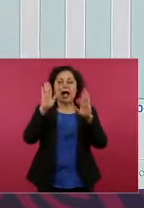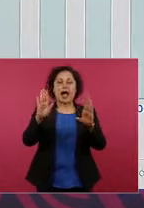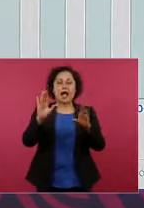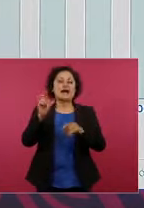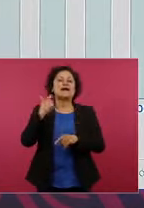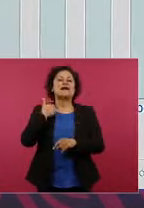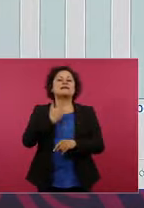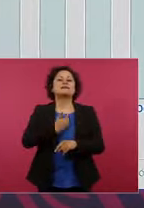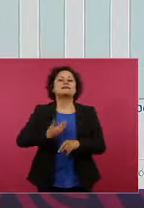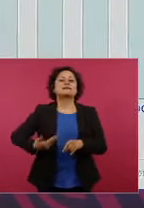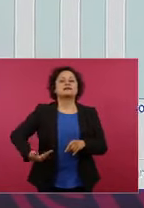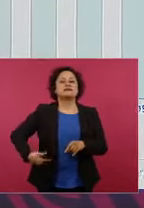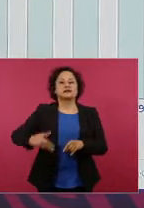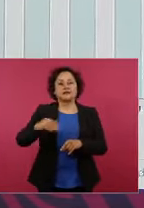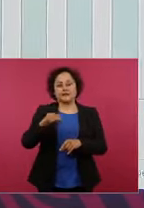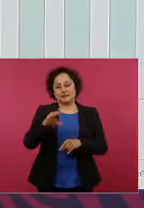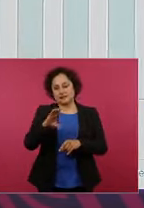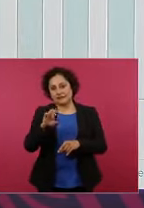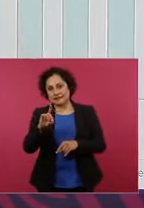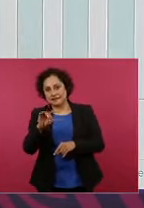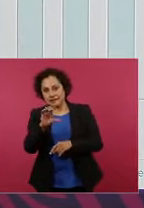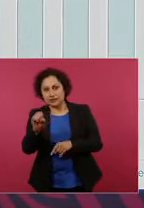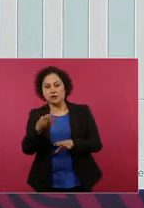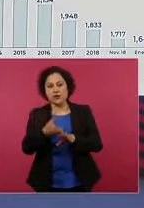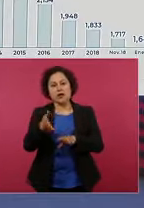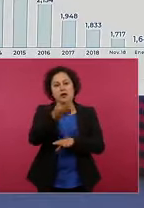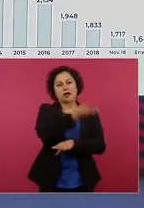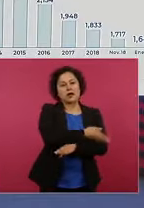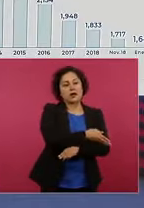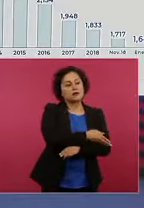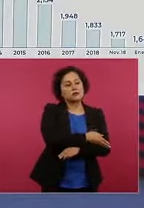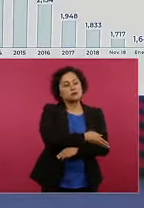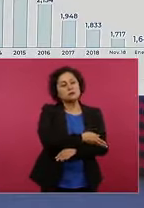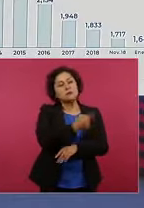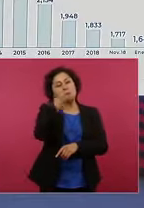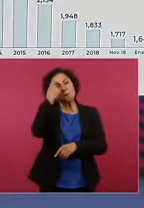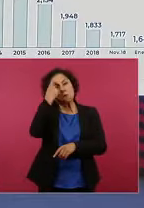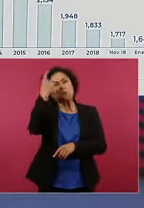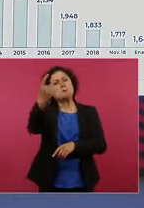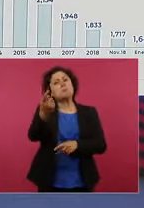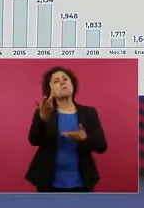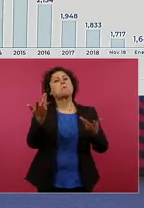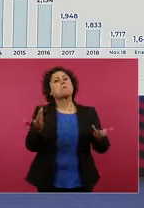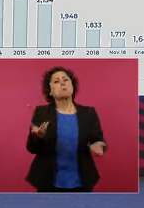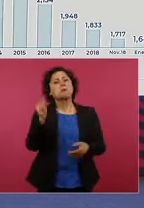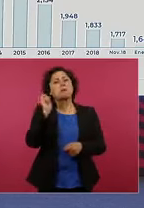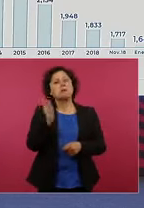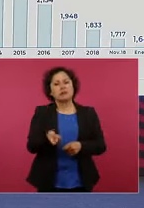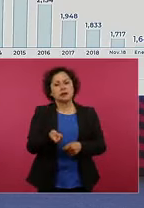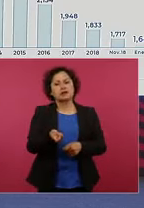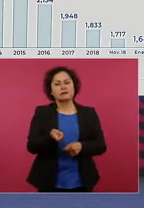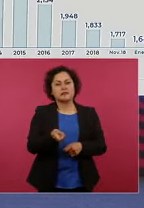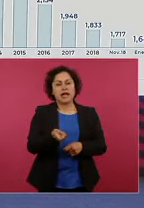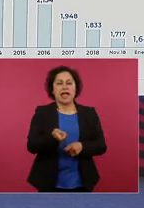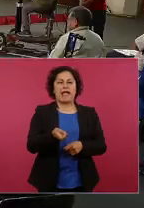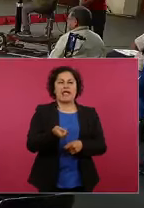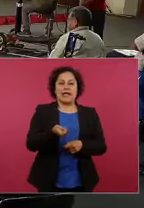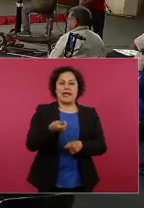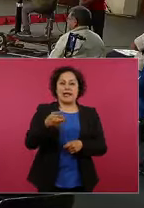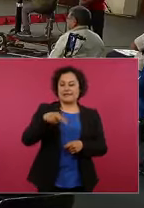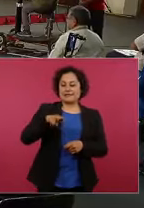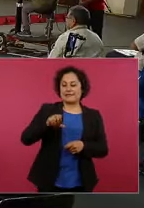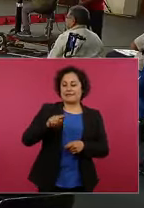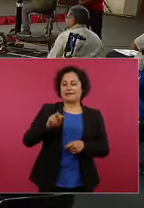que inyectando nitrógeno, sí, iban a sacar más. Y